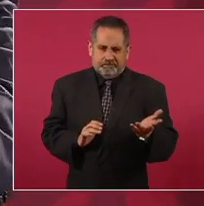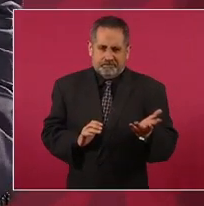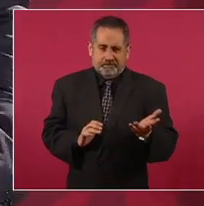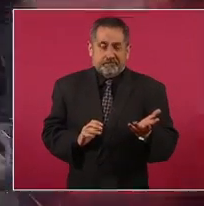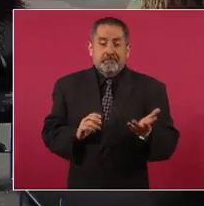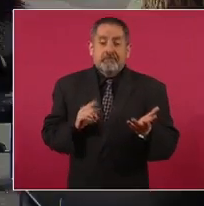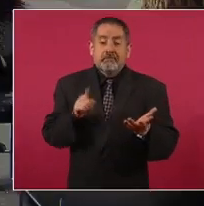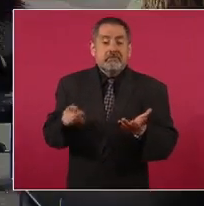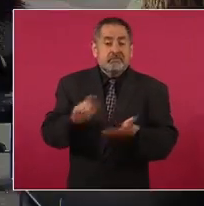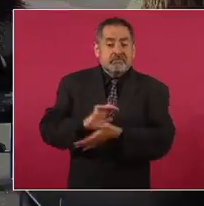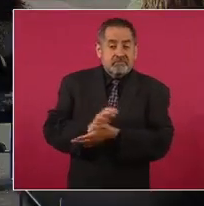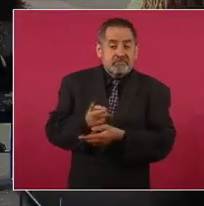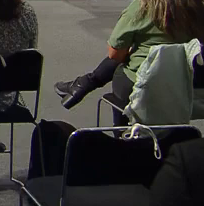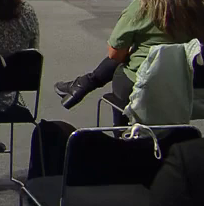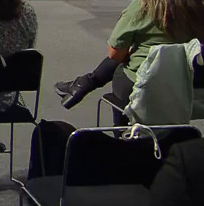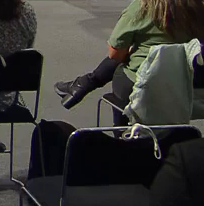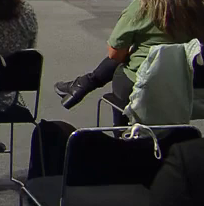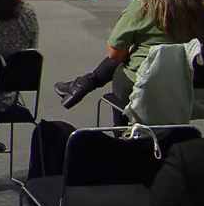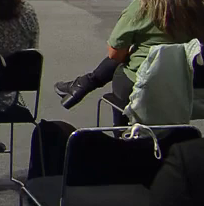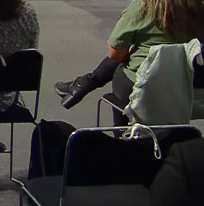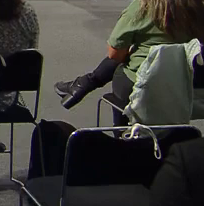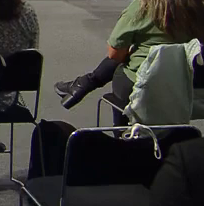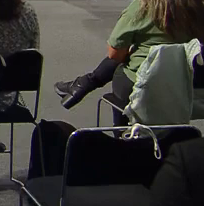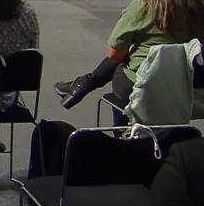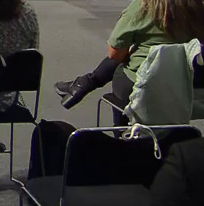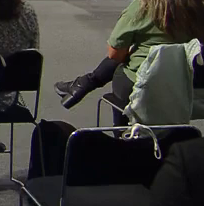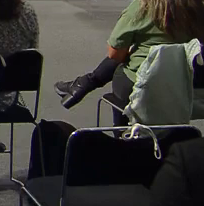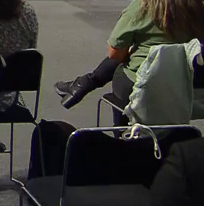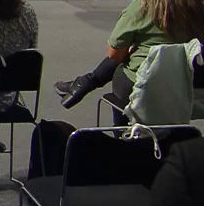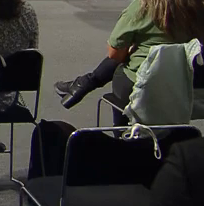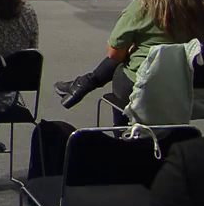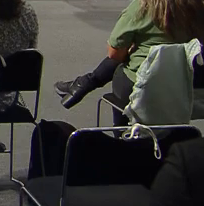lleva a que la gente se avergüence